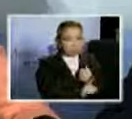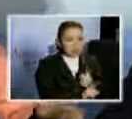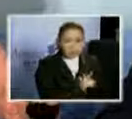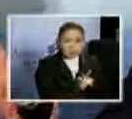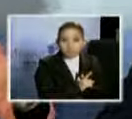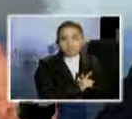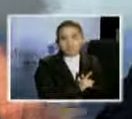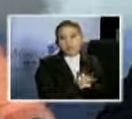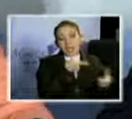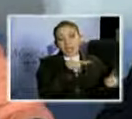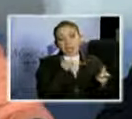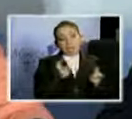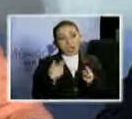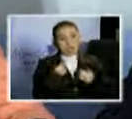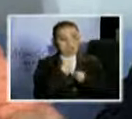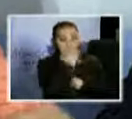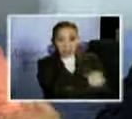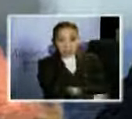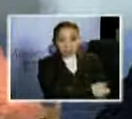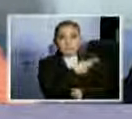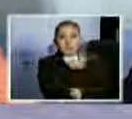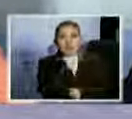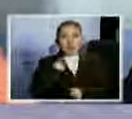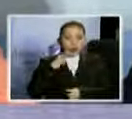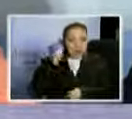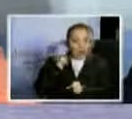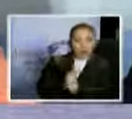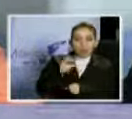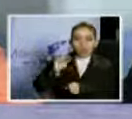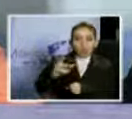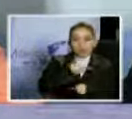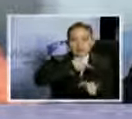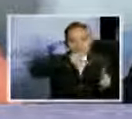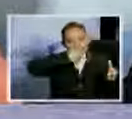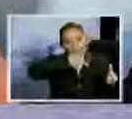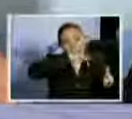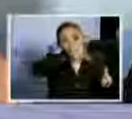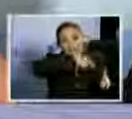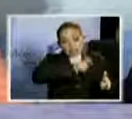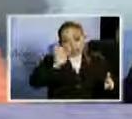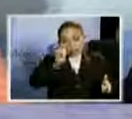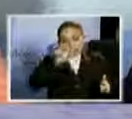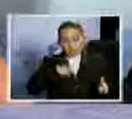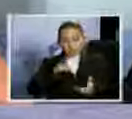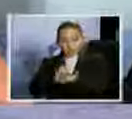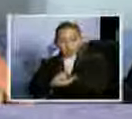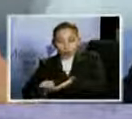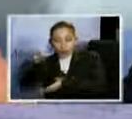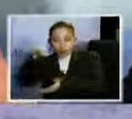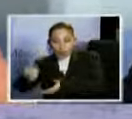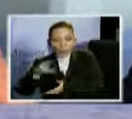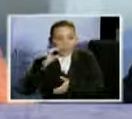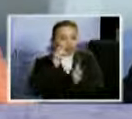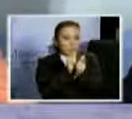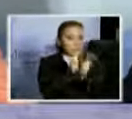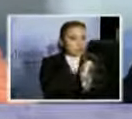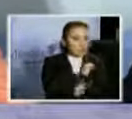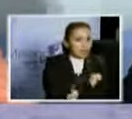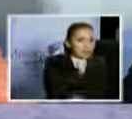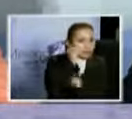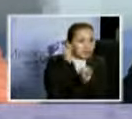problema. Las armas no tienen vida en sí. Pero lo que estamos viendo más y más y más es que donde está la droga, donde está el crimen